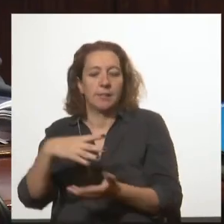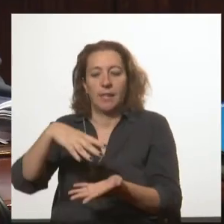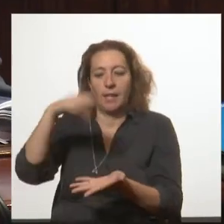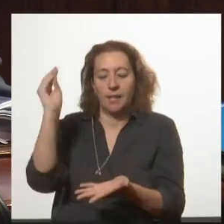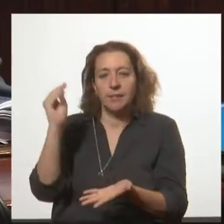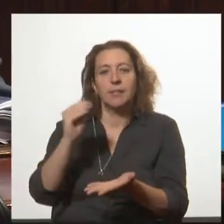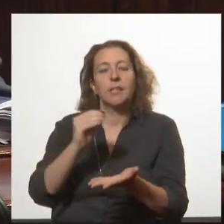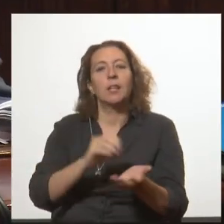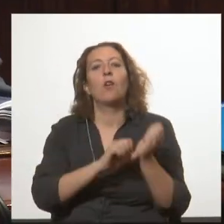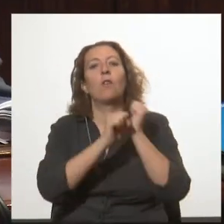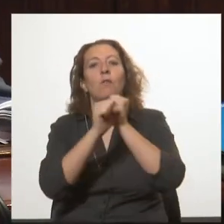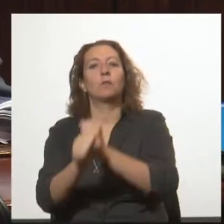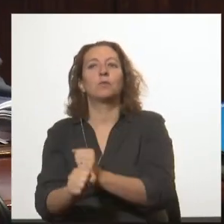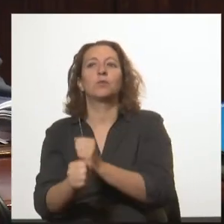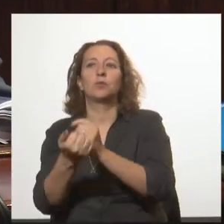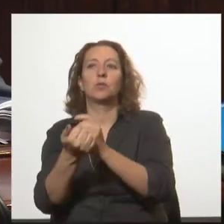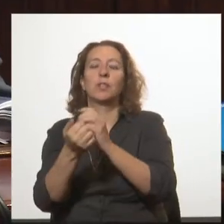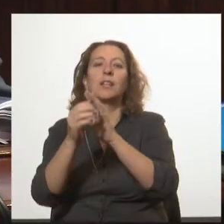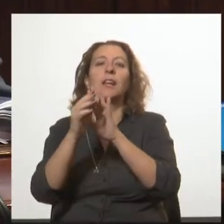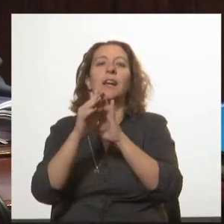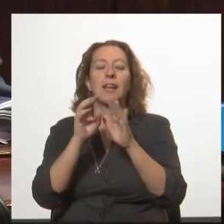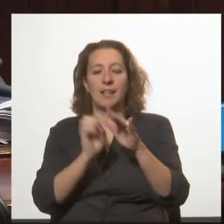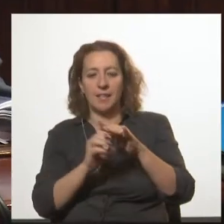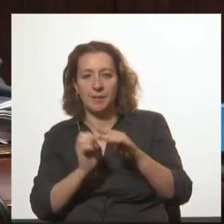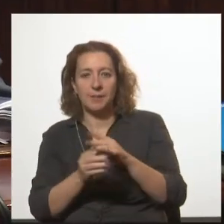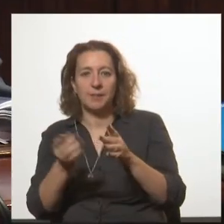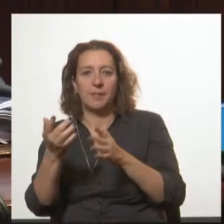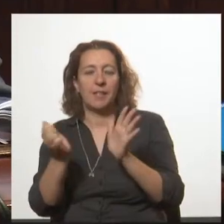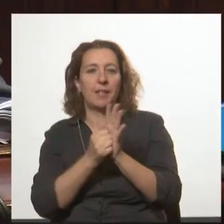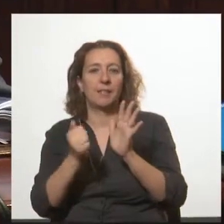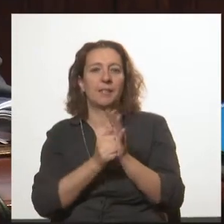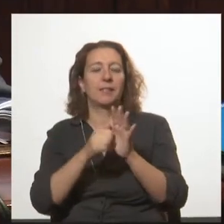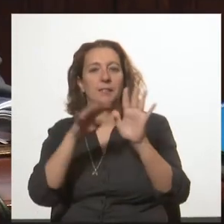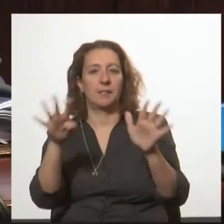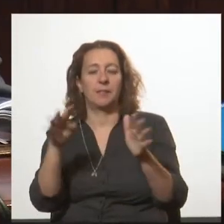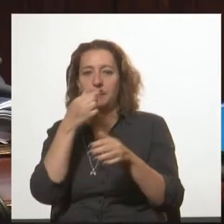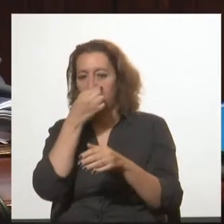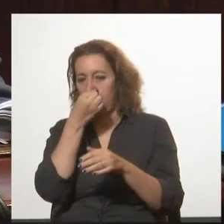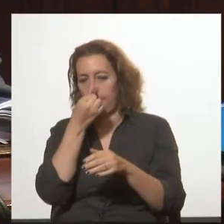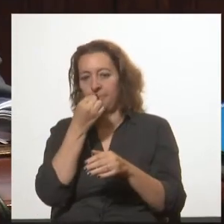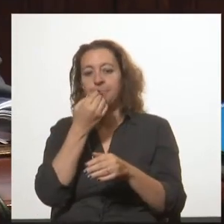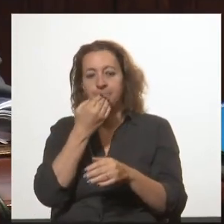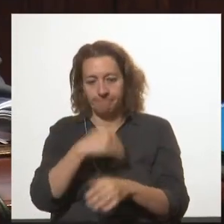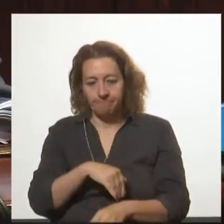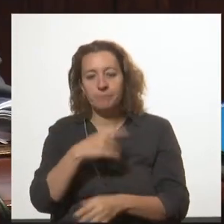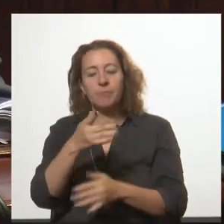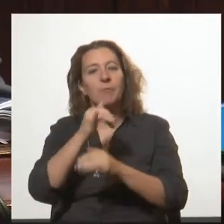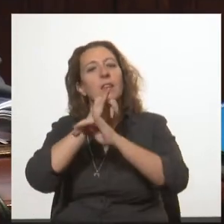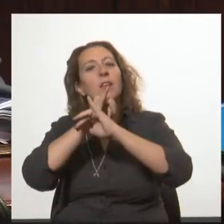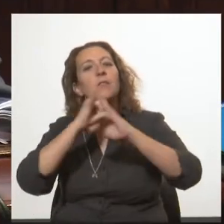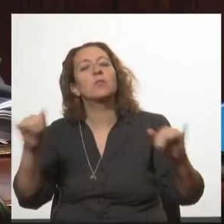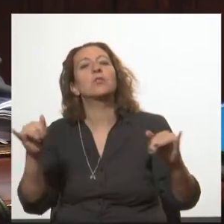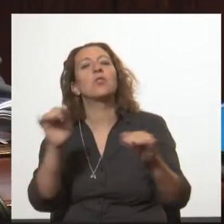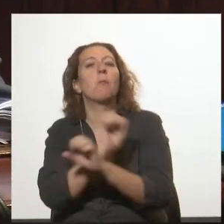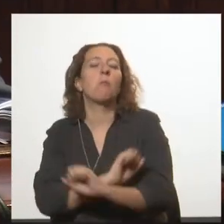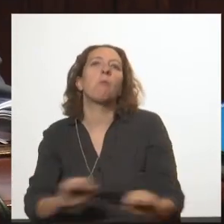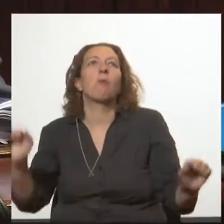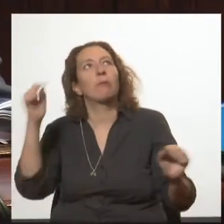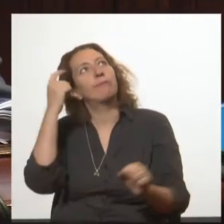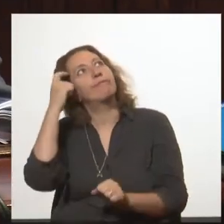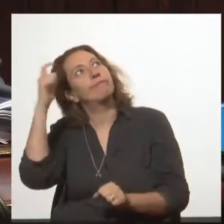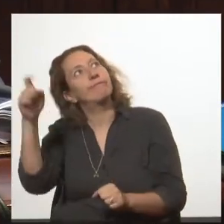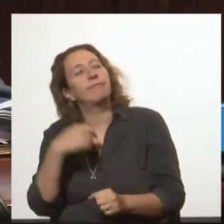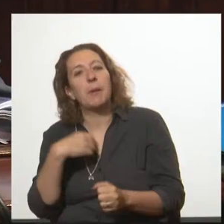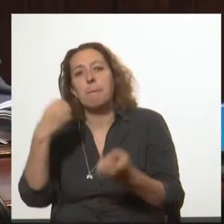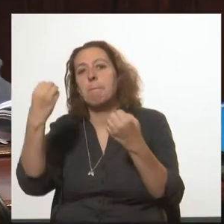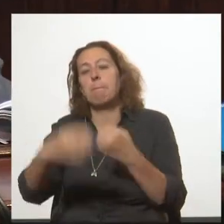reserva en el literal del artículo 9 de la 18.831 al entender que su difusión podría suponer una pérdida de